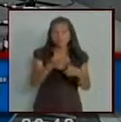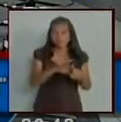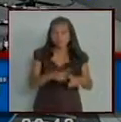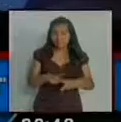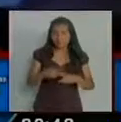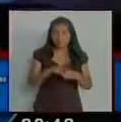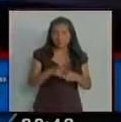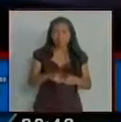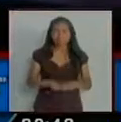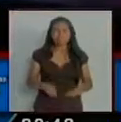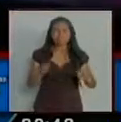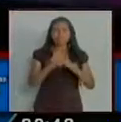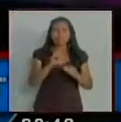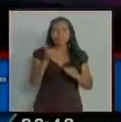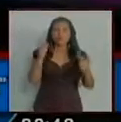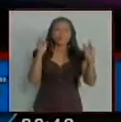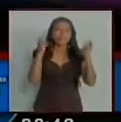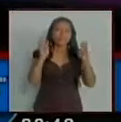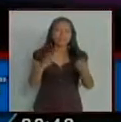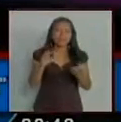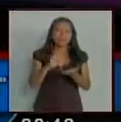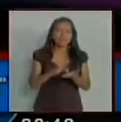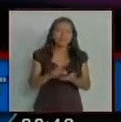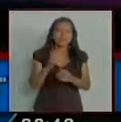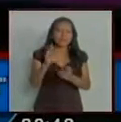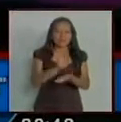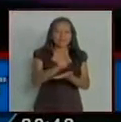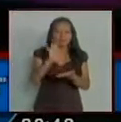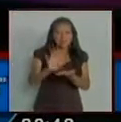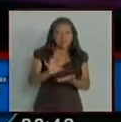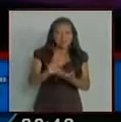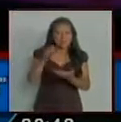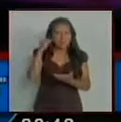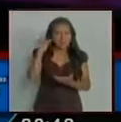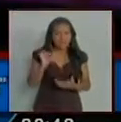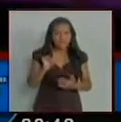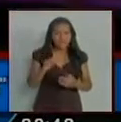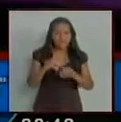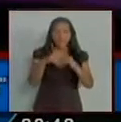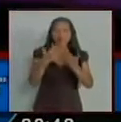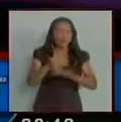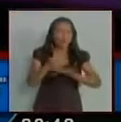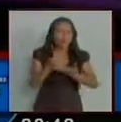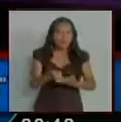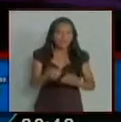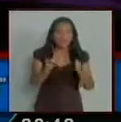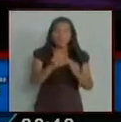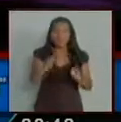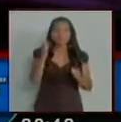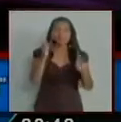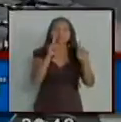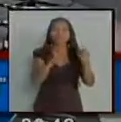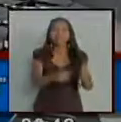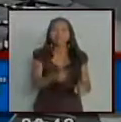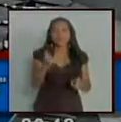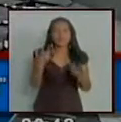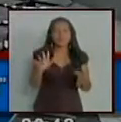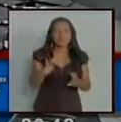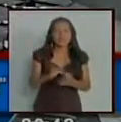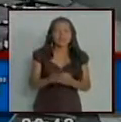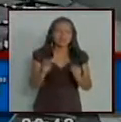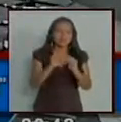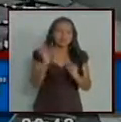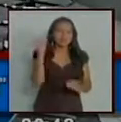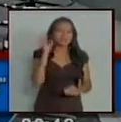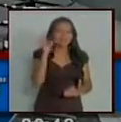de pasar con el tema de los tratamientos de las discapacidades auditivas, tengo una pregunta que va desde las redes sociales, doctor.